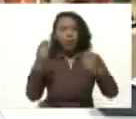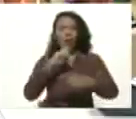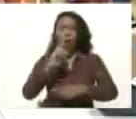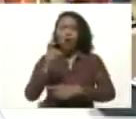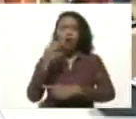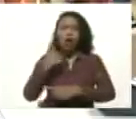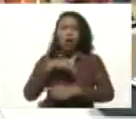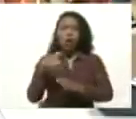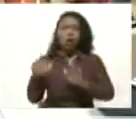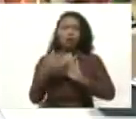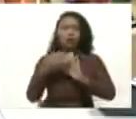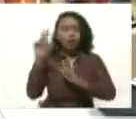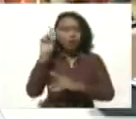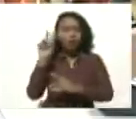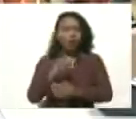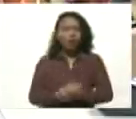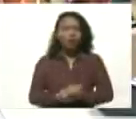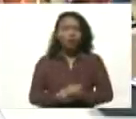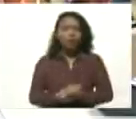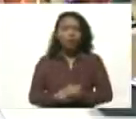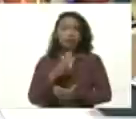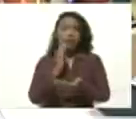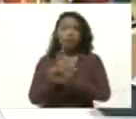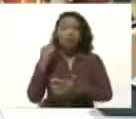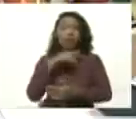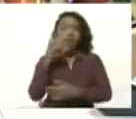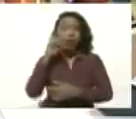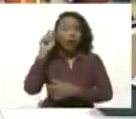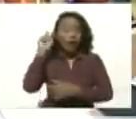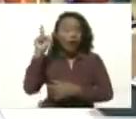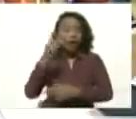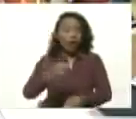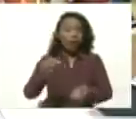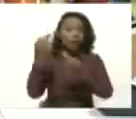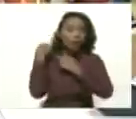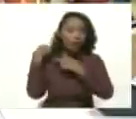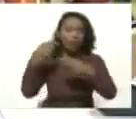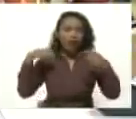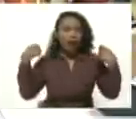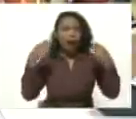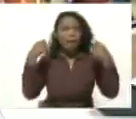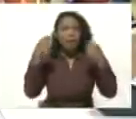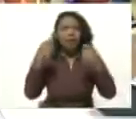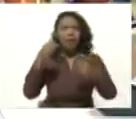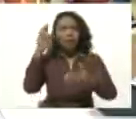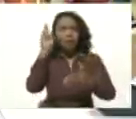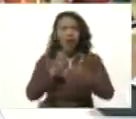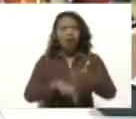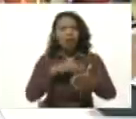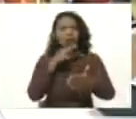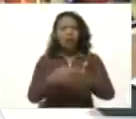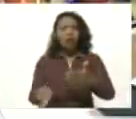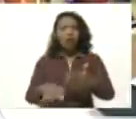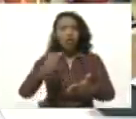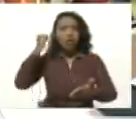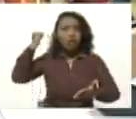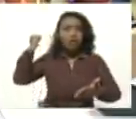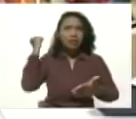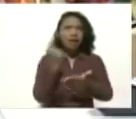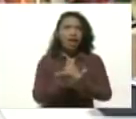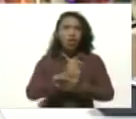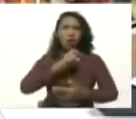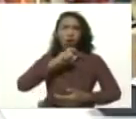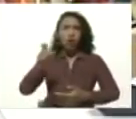contra Venezuela. Iván Duque es responsable de la campaña de exterminio, de asesinatos y de